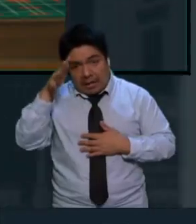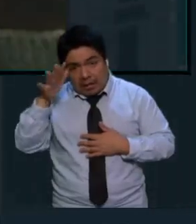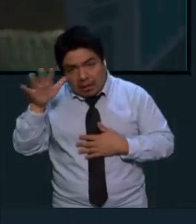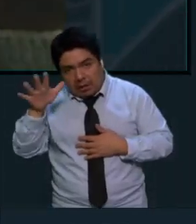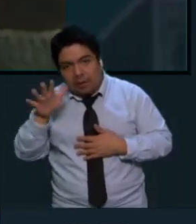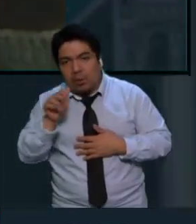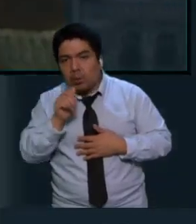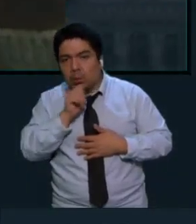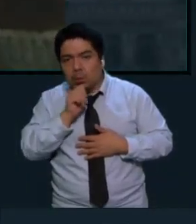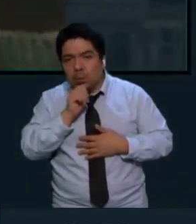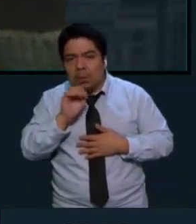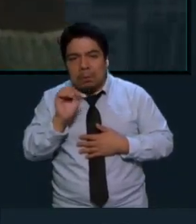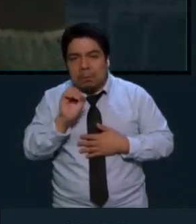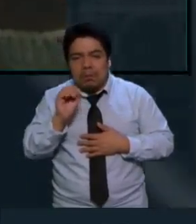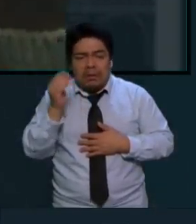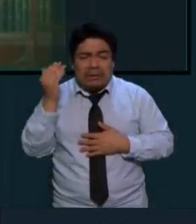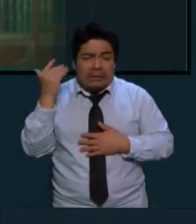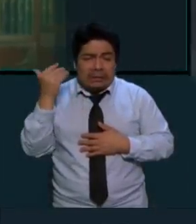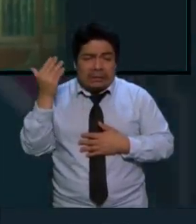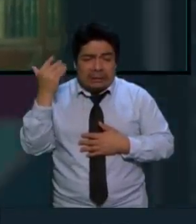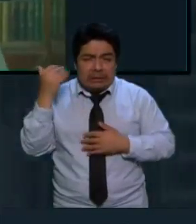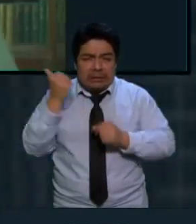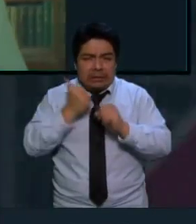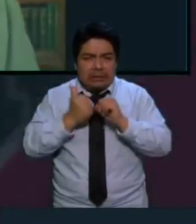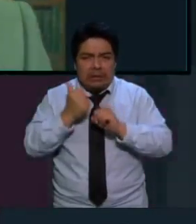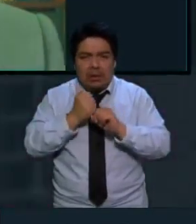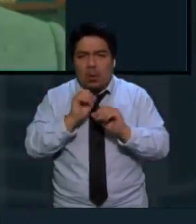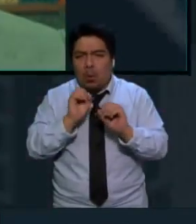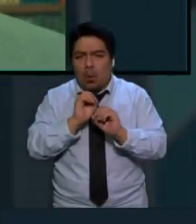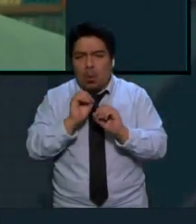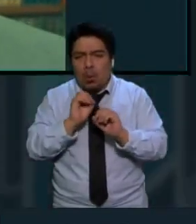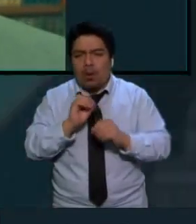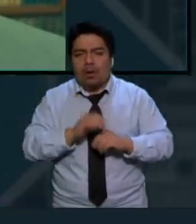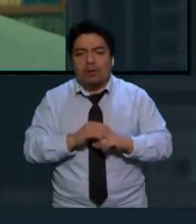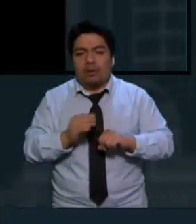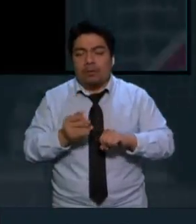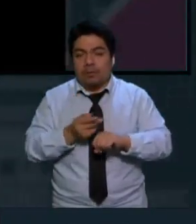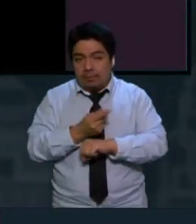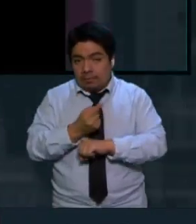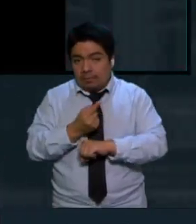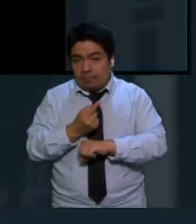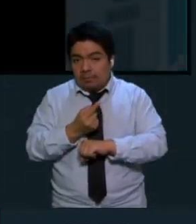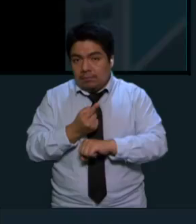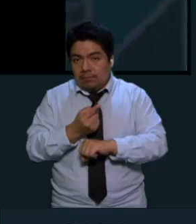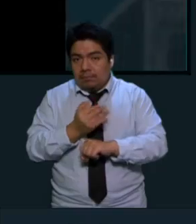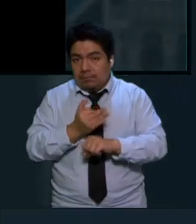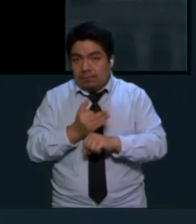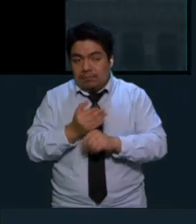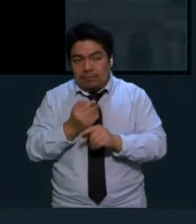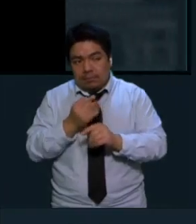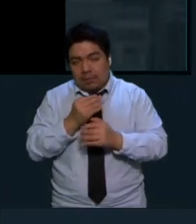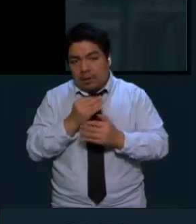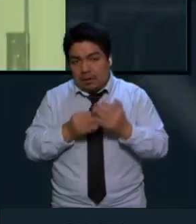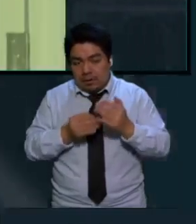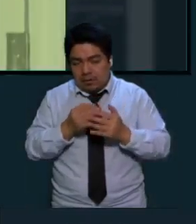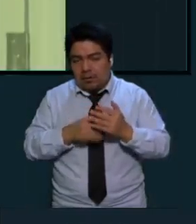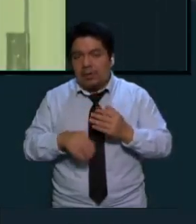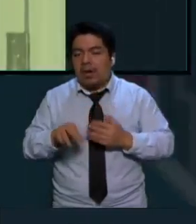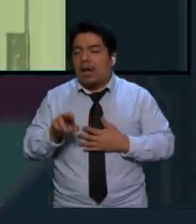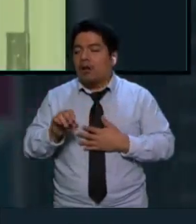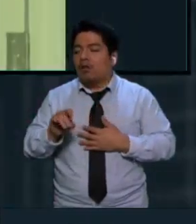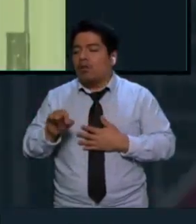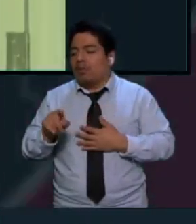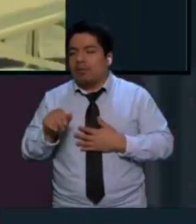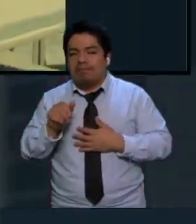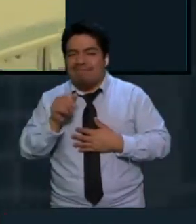habían adaptado desde hace muchísimos años, ¿no? Y esto tiene que ver porque, pues, digamos que en los últimos años a Roald Dahl no le